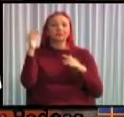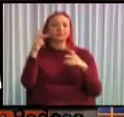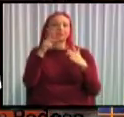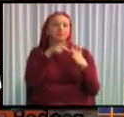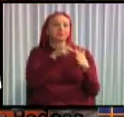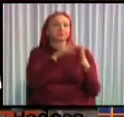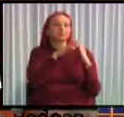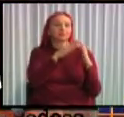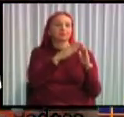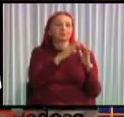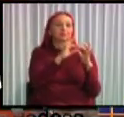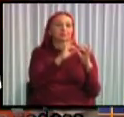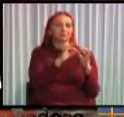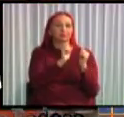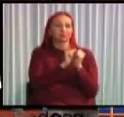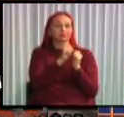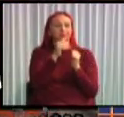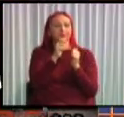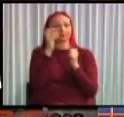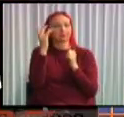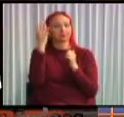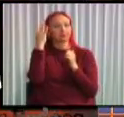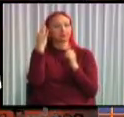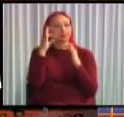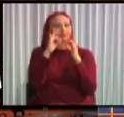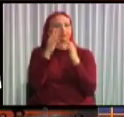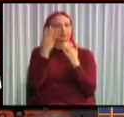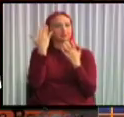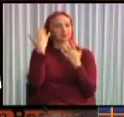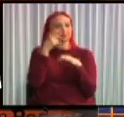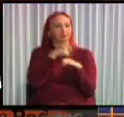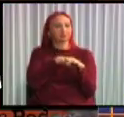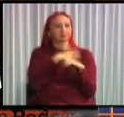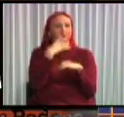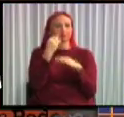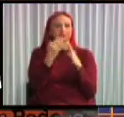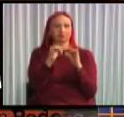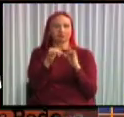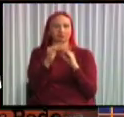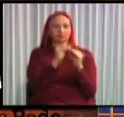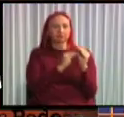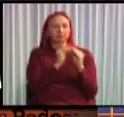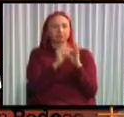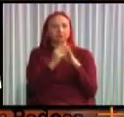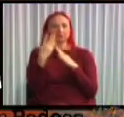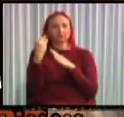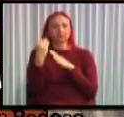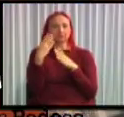en comunión con la esposa en ese momento, le decíamos que tenían que moverse, entonces